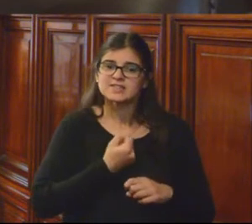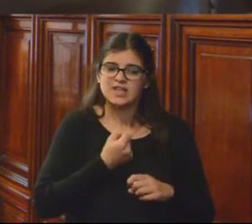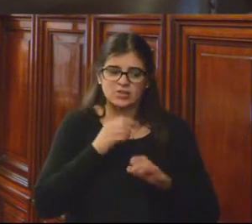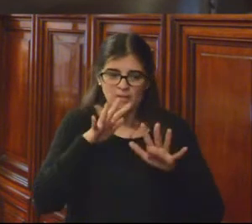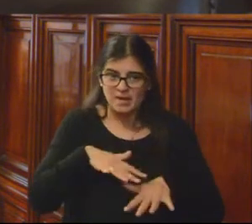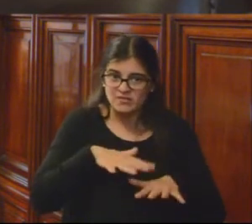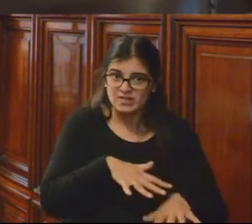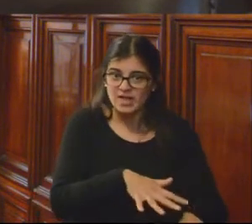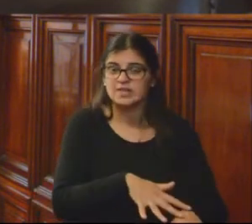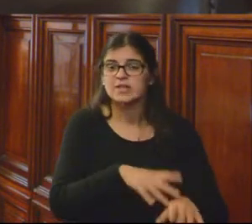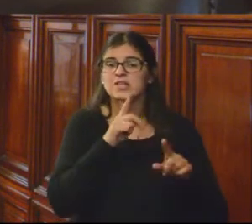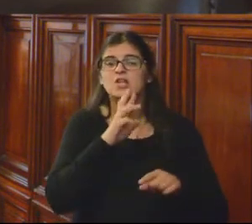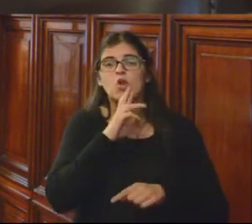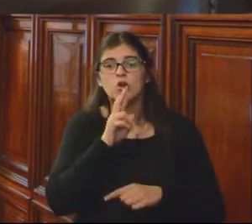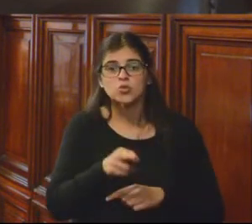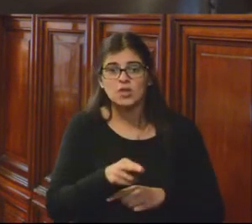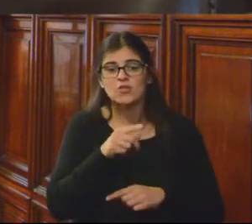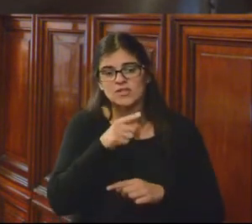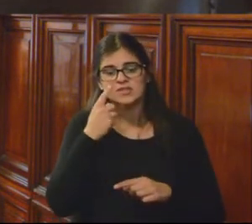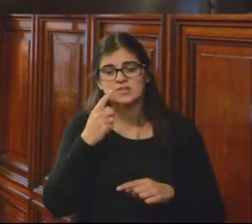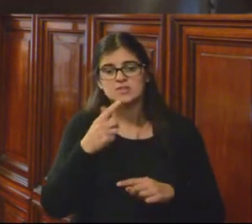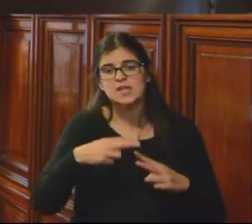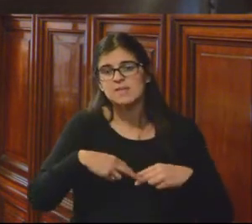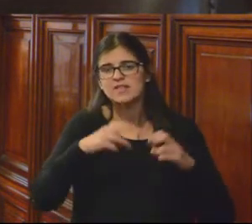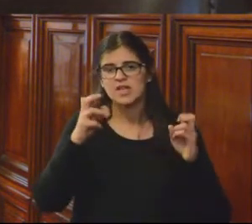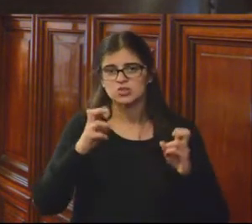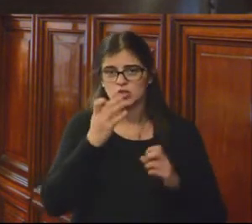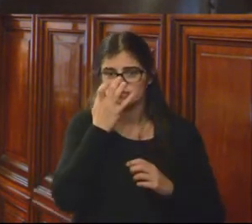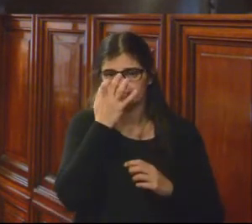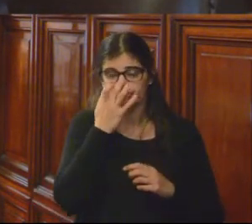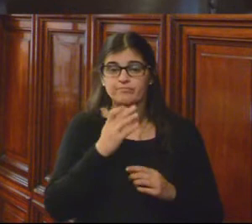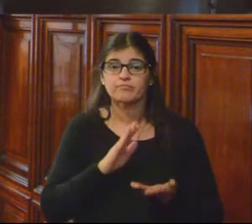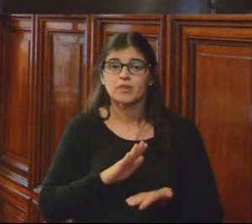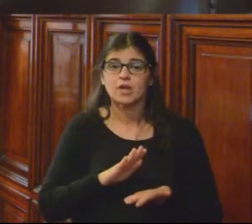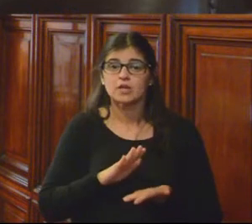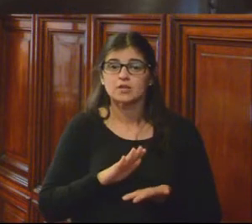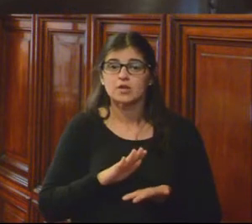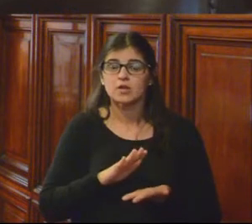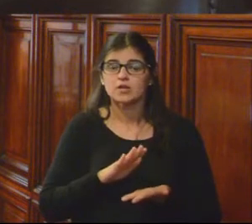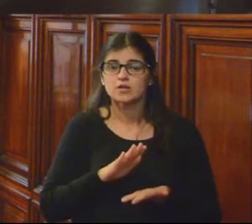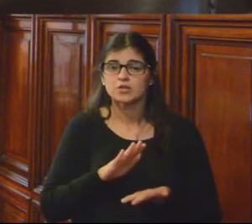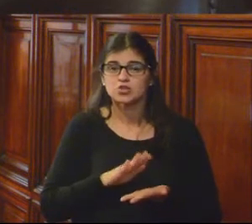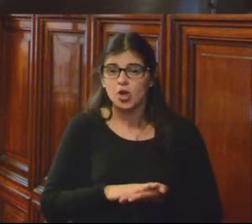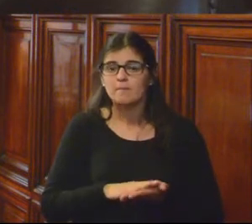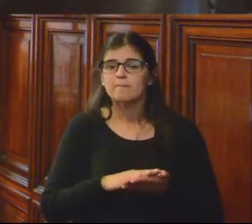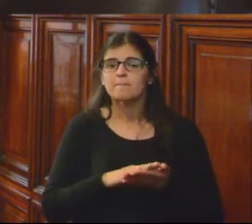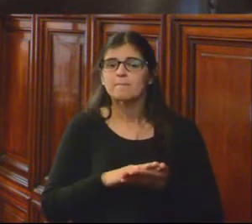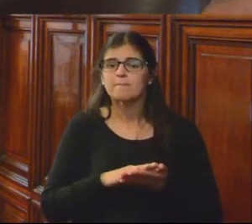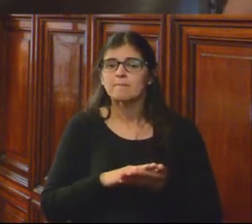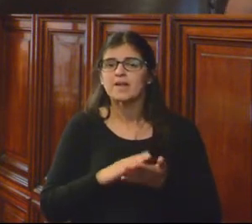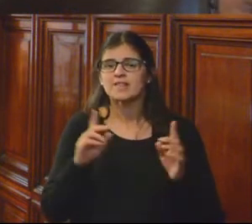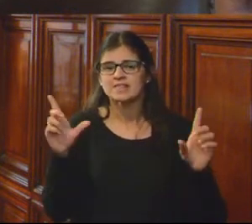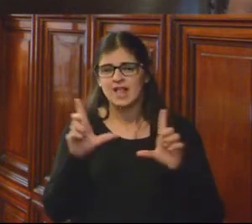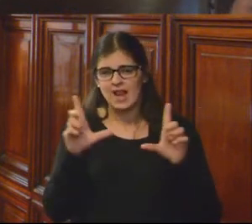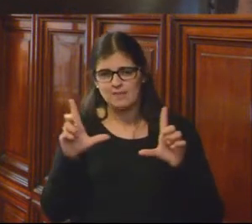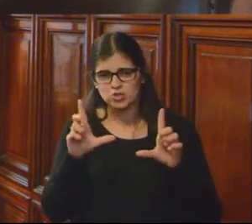y los resultados de esas investigaciones. Respecto a los canales de